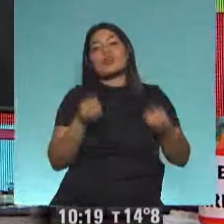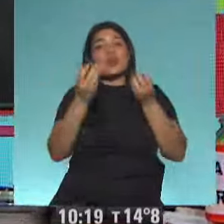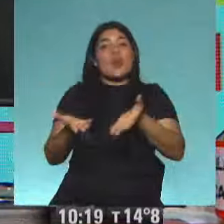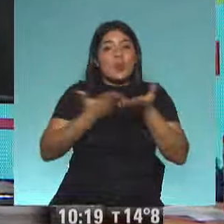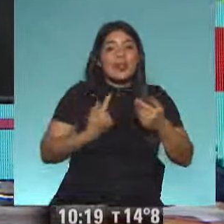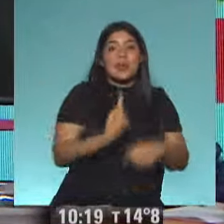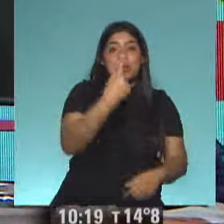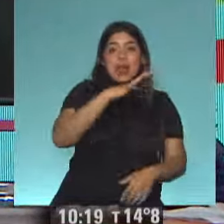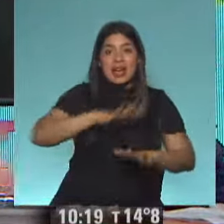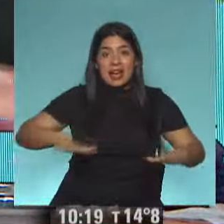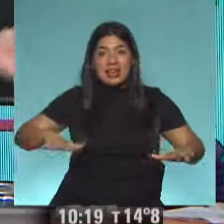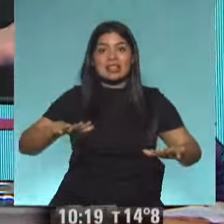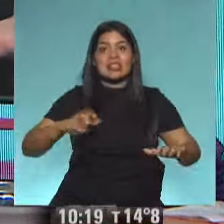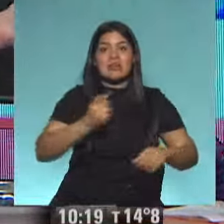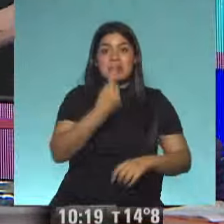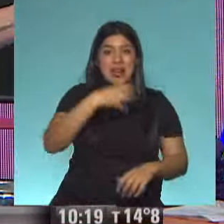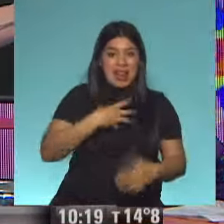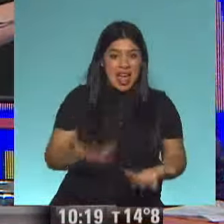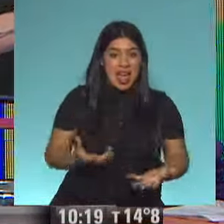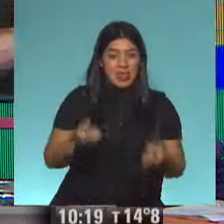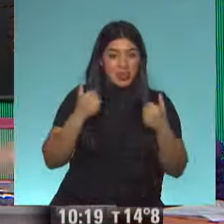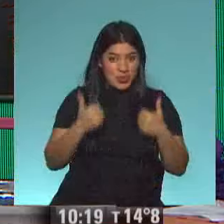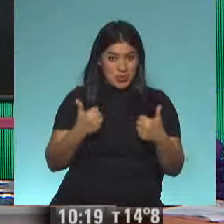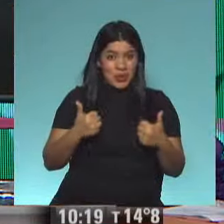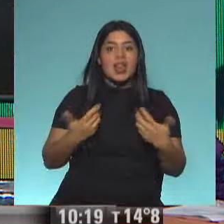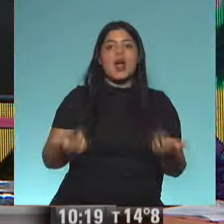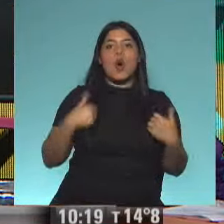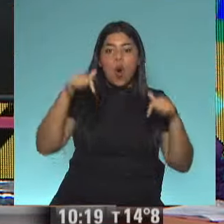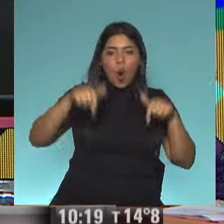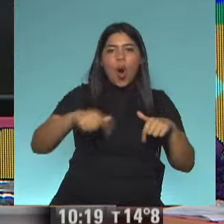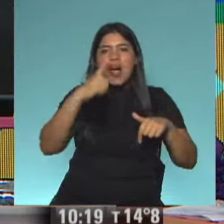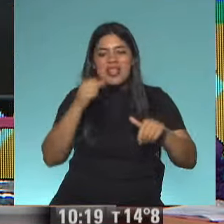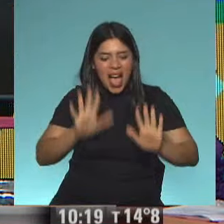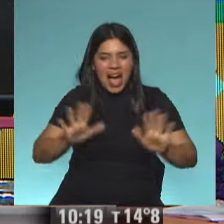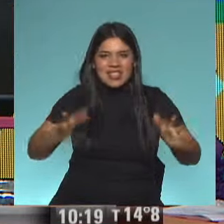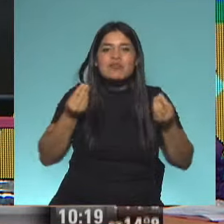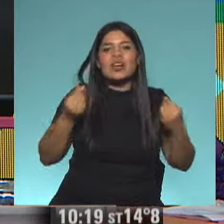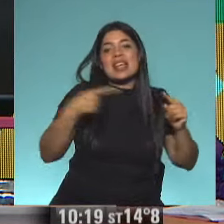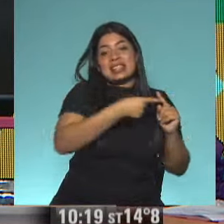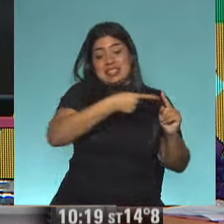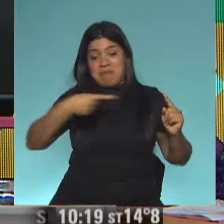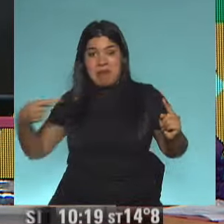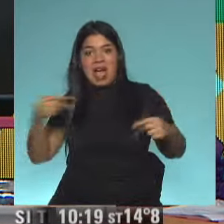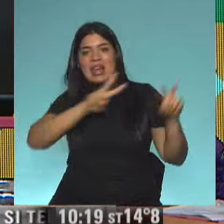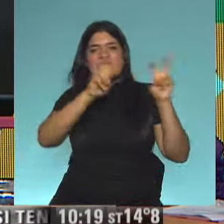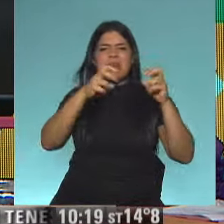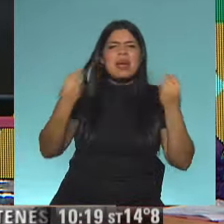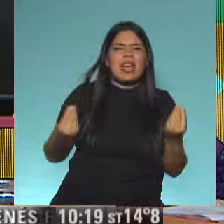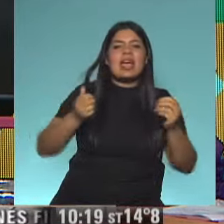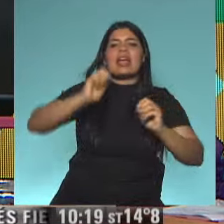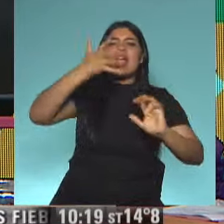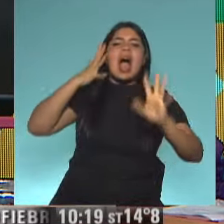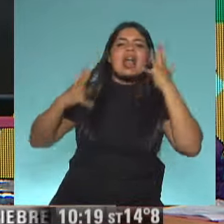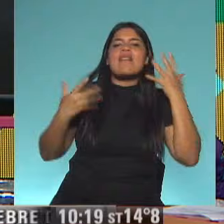chicos de primer grado. Hoy, que estamos así tan carnavalescos, es porque toda la semana estuvimos hablando de qué mundo se esconde el carnaval.